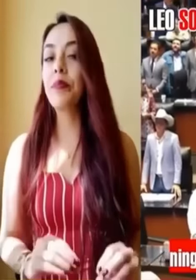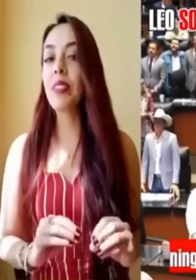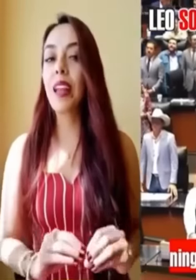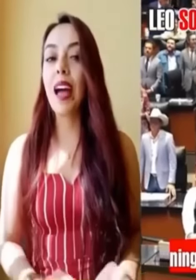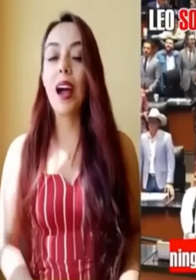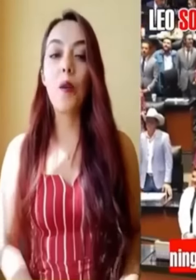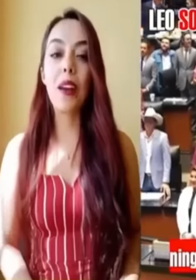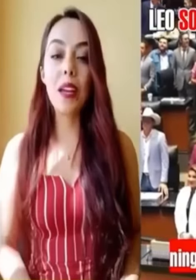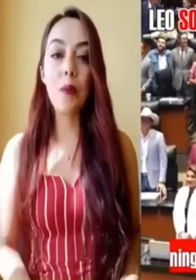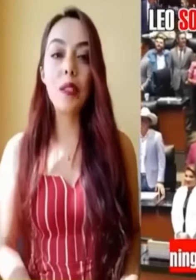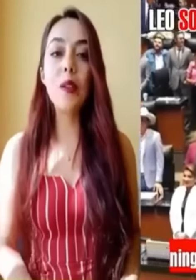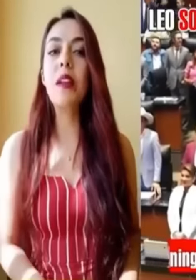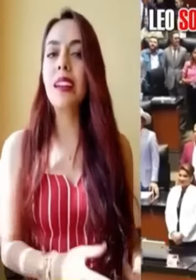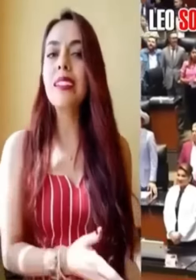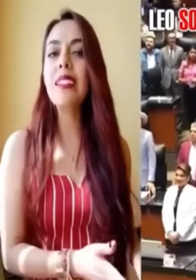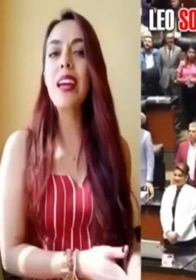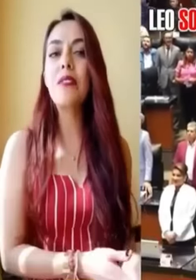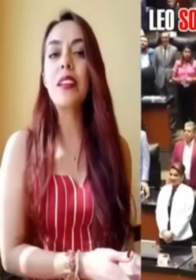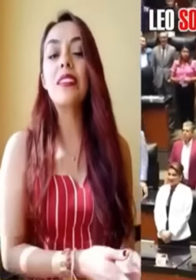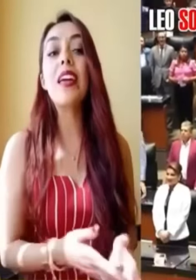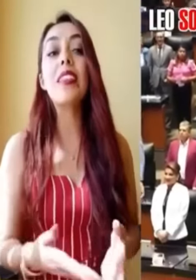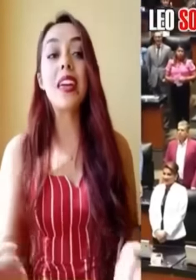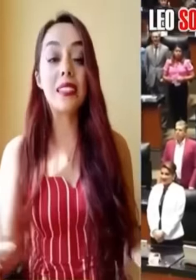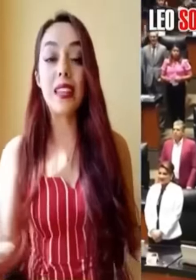problema a cualquier persona que esté al frente de esta institución. Necesitamos un sistema que defienda los derechos de